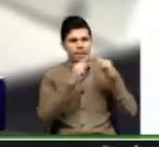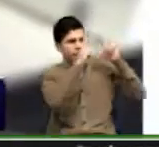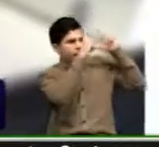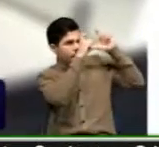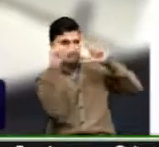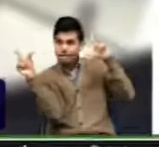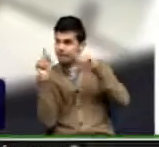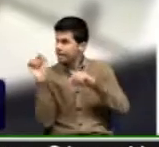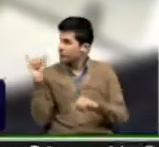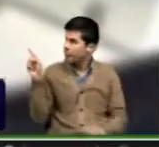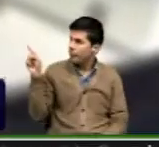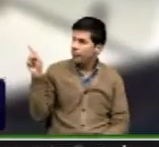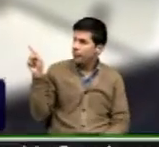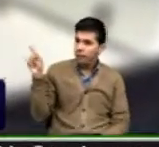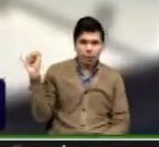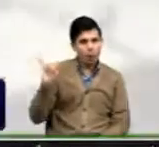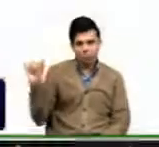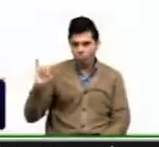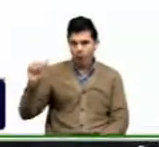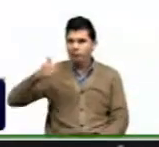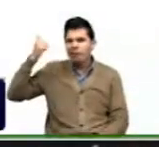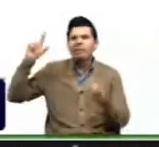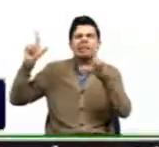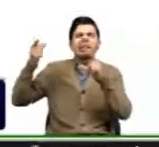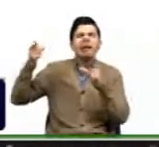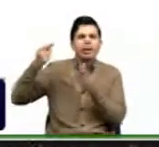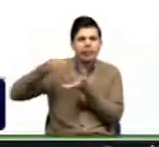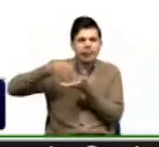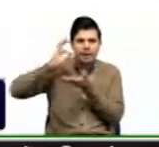al televisor viendo el Café de la Mañana. Ingresas a